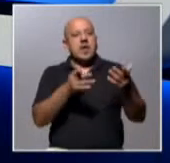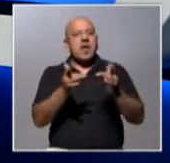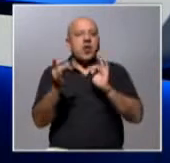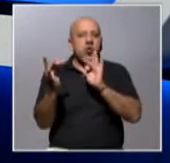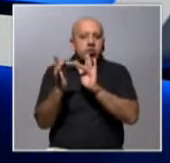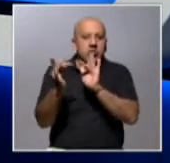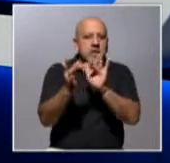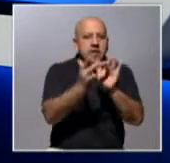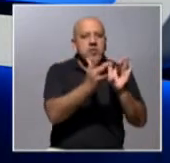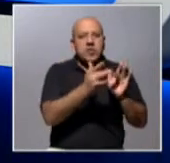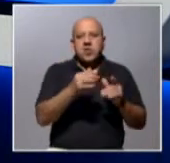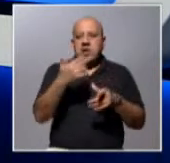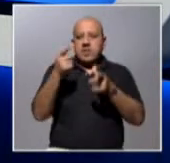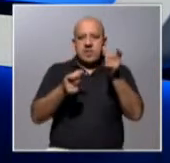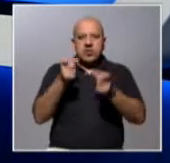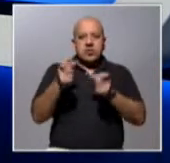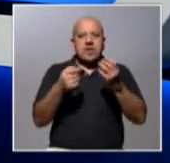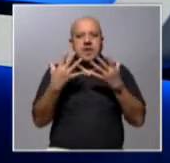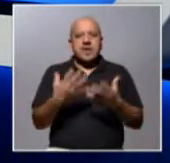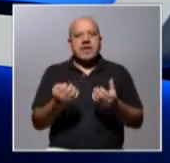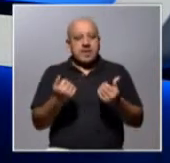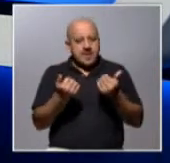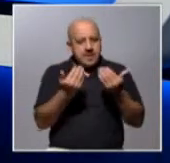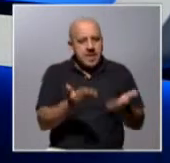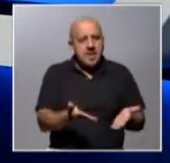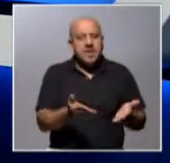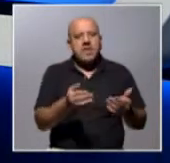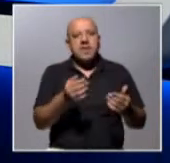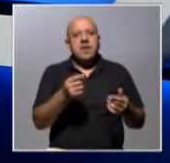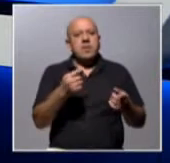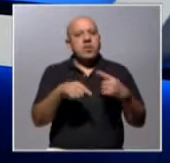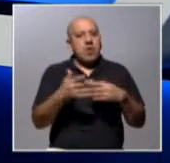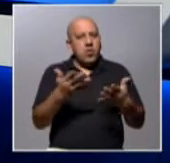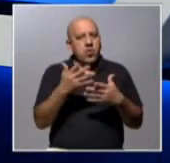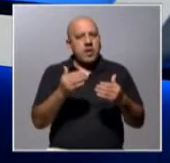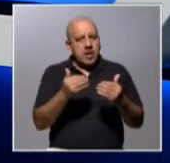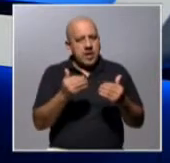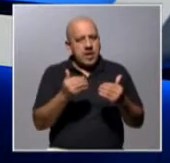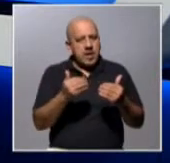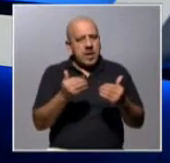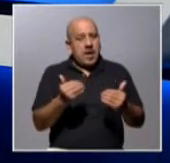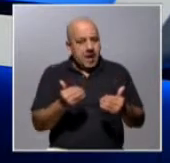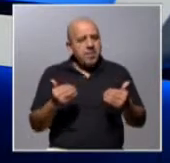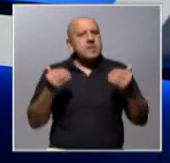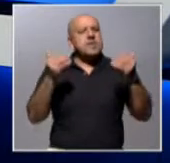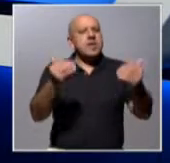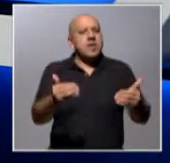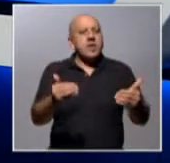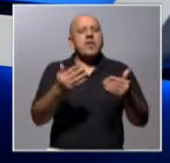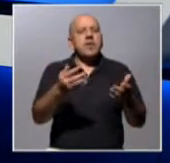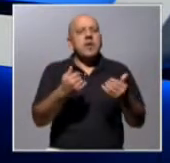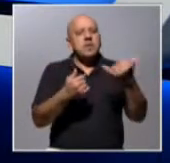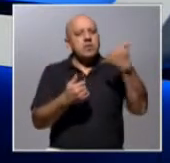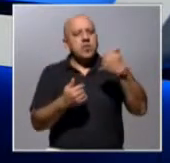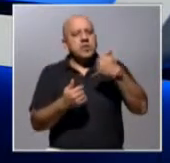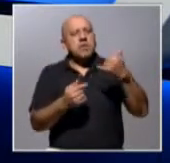quiere dar y a la gente que quiere recibir, pero ahora fueron un paso más allá con Corona Solidaria. Contame un poco